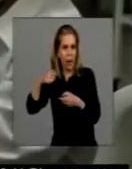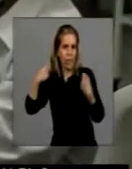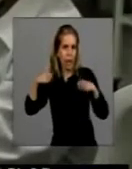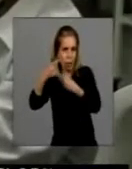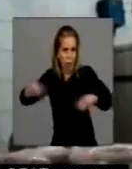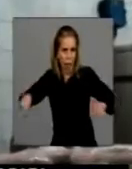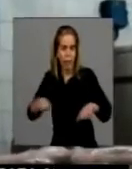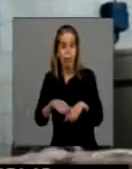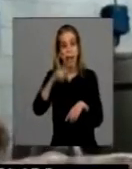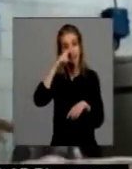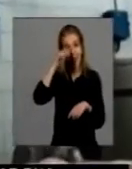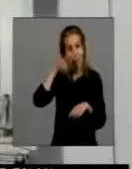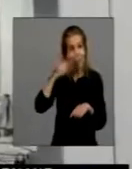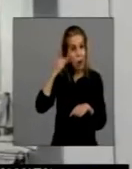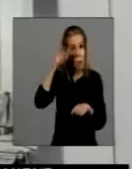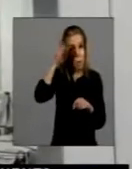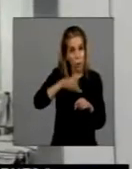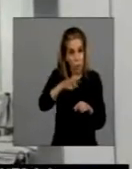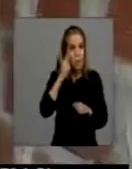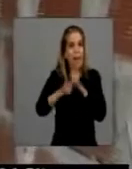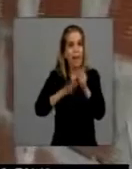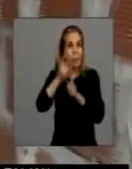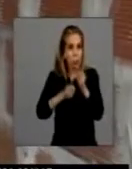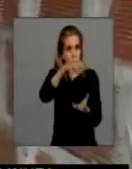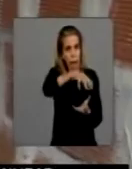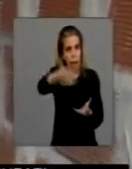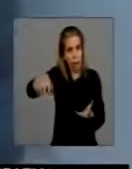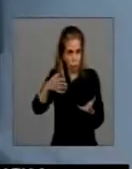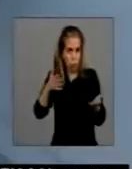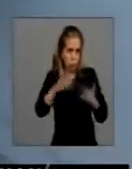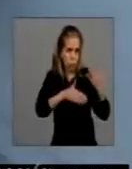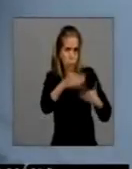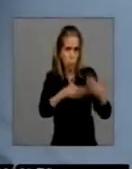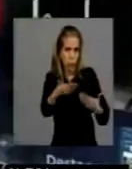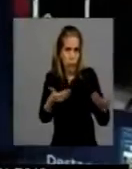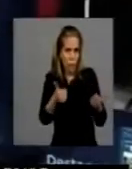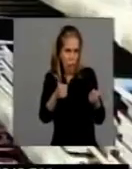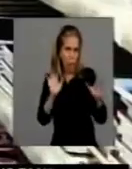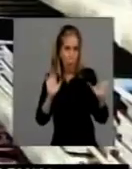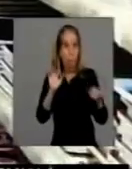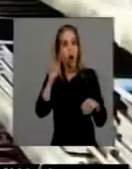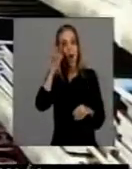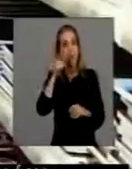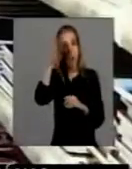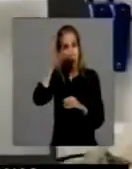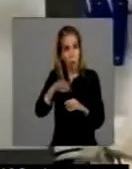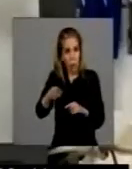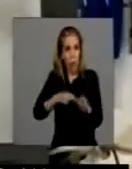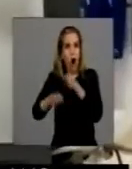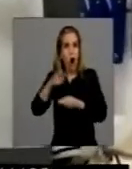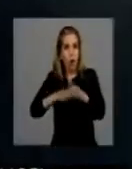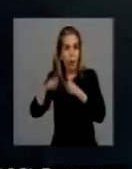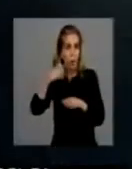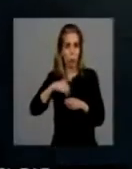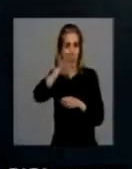El 79% de las industrias no tiene restricciones para su funcionamiento, lo mismo que el 81% del comercio en el